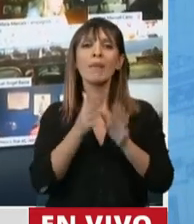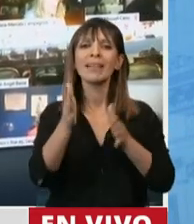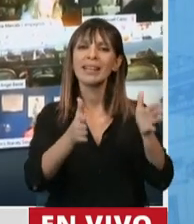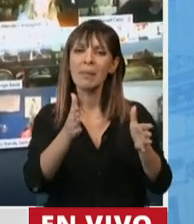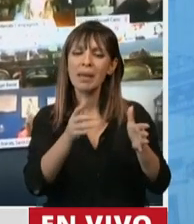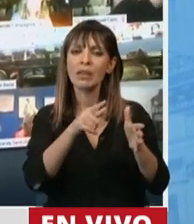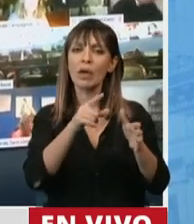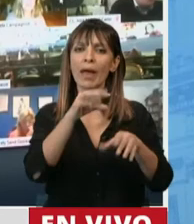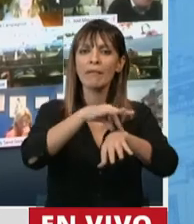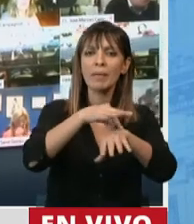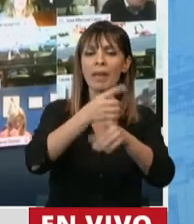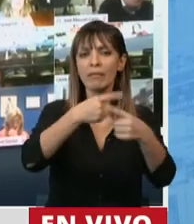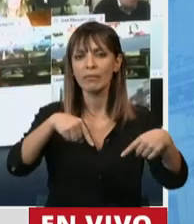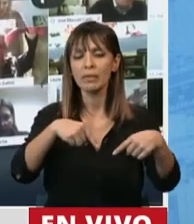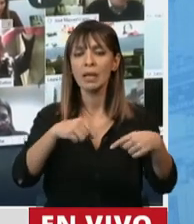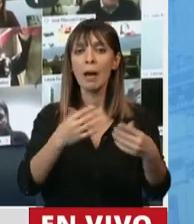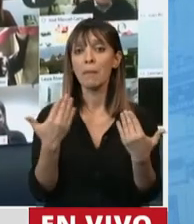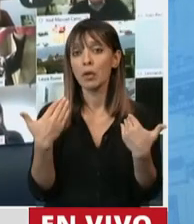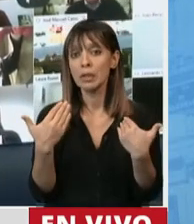la posibilidad de transfundir